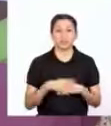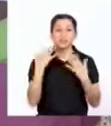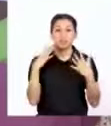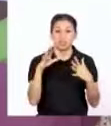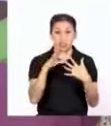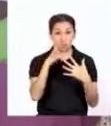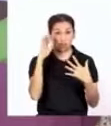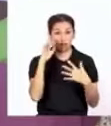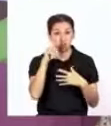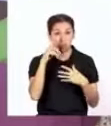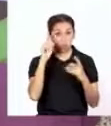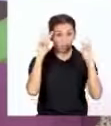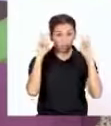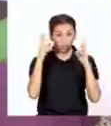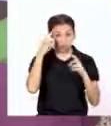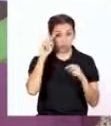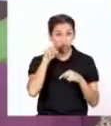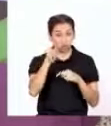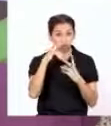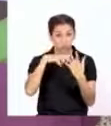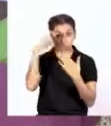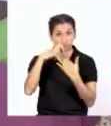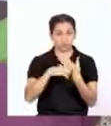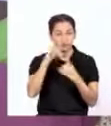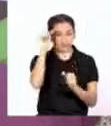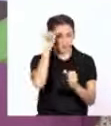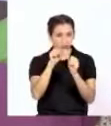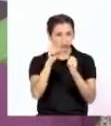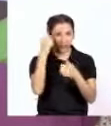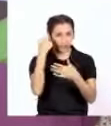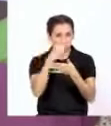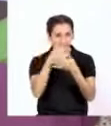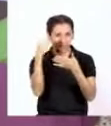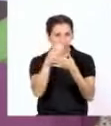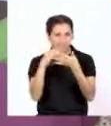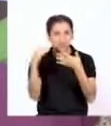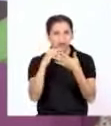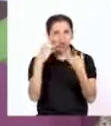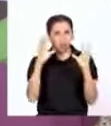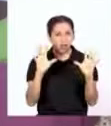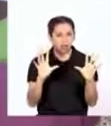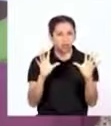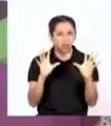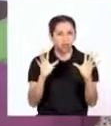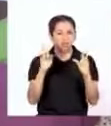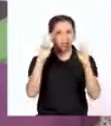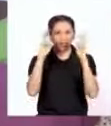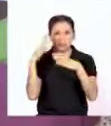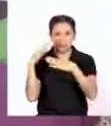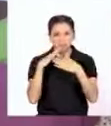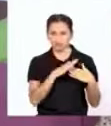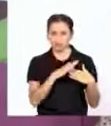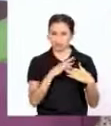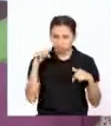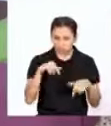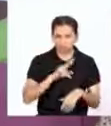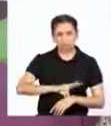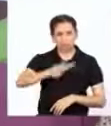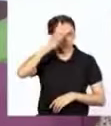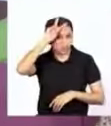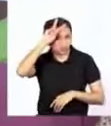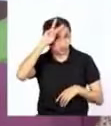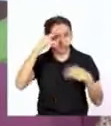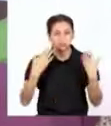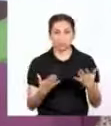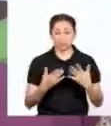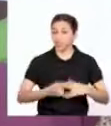¿Ya has elegido un tema para tu proyecto? Sí. ¿Recuerdas que las últimas semanas hemos venido abordando el tema de la discriminación en